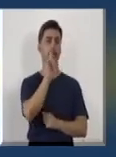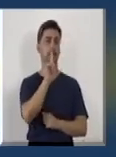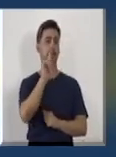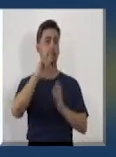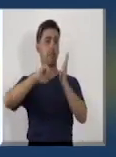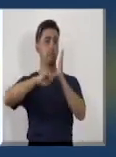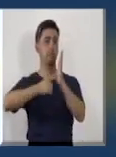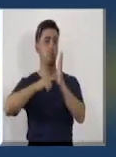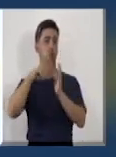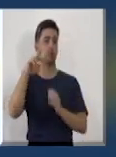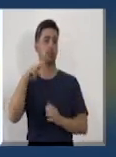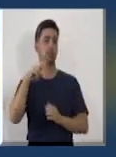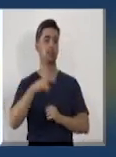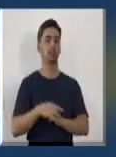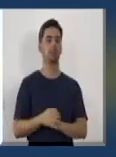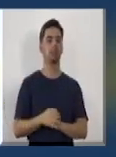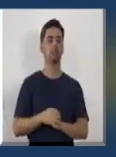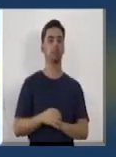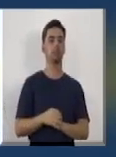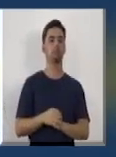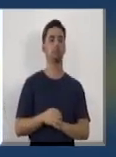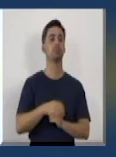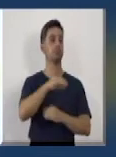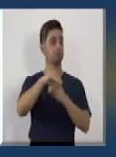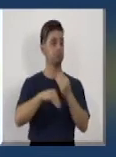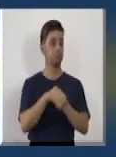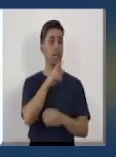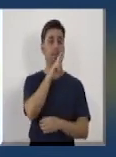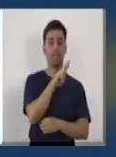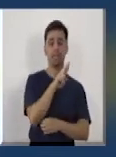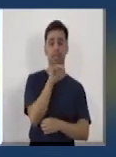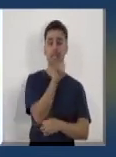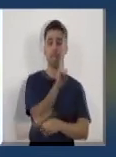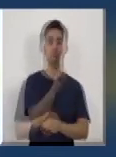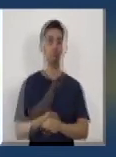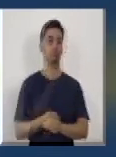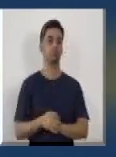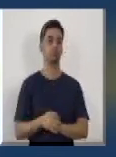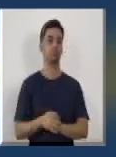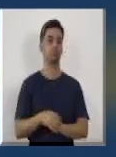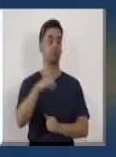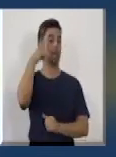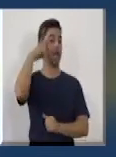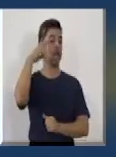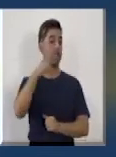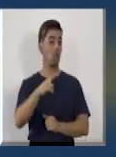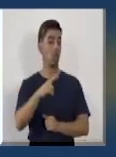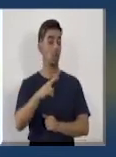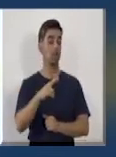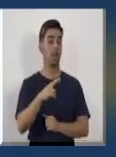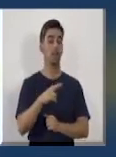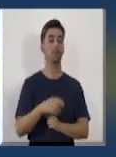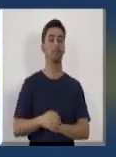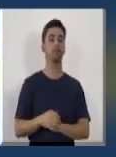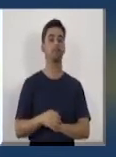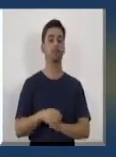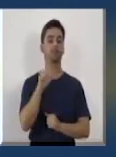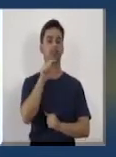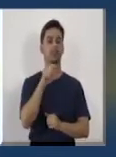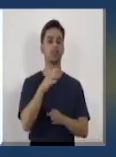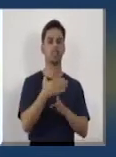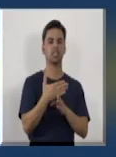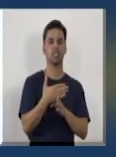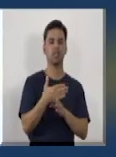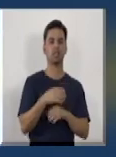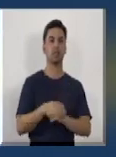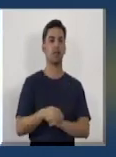o que la resistencia va a ser igual a la tensión entre la intensidad. Recordar que la tensión se da en volt, que su unidad